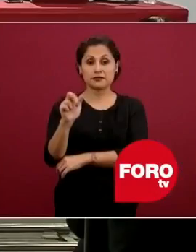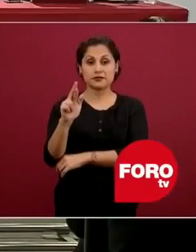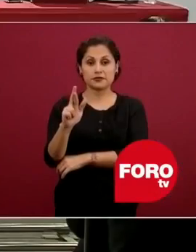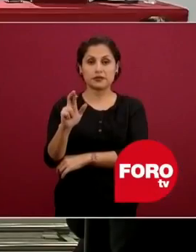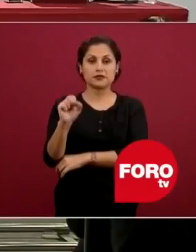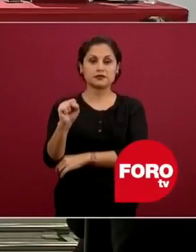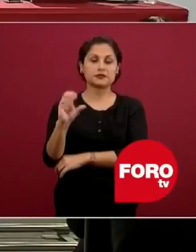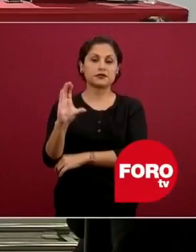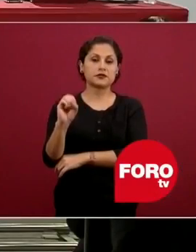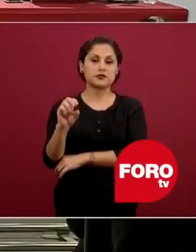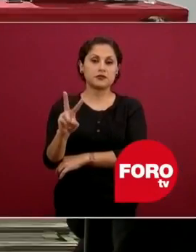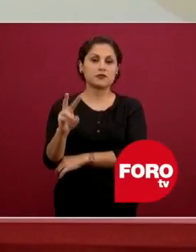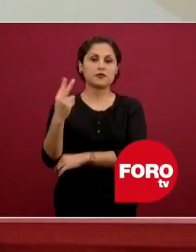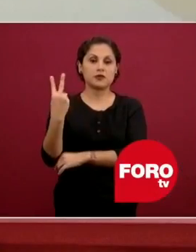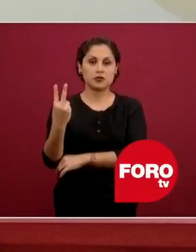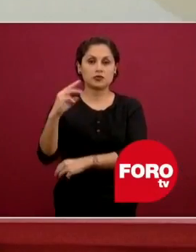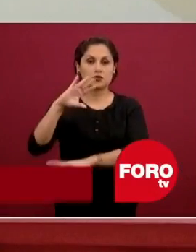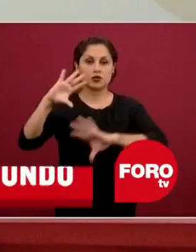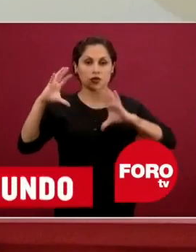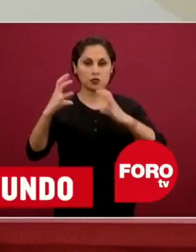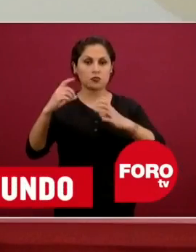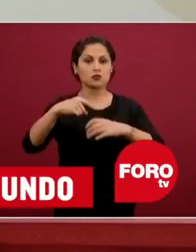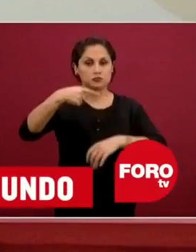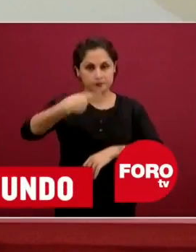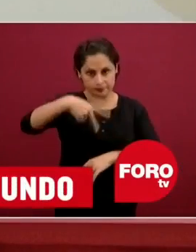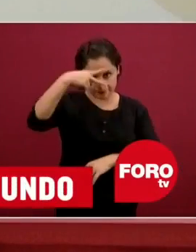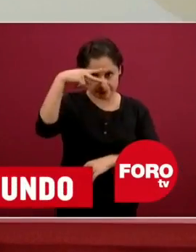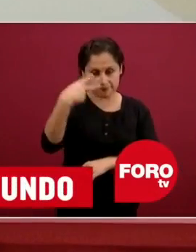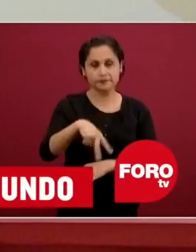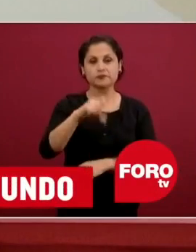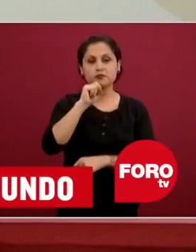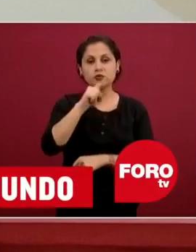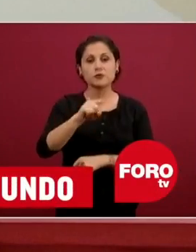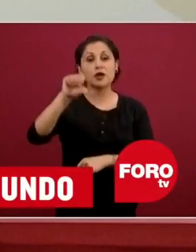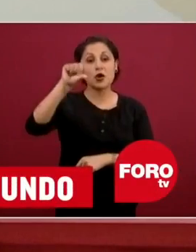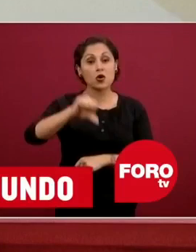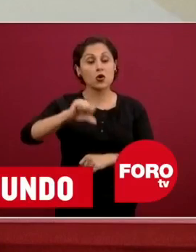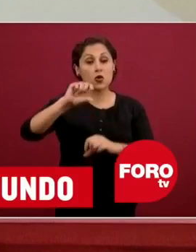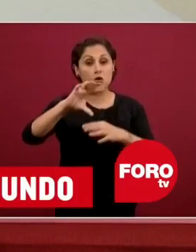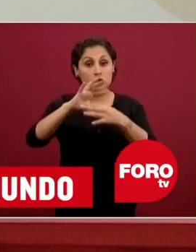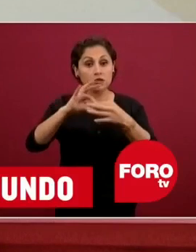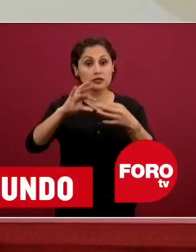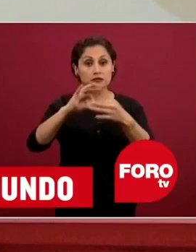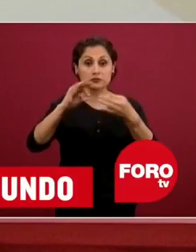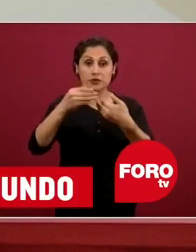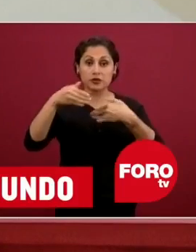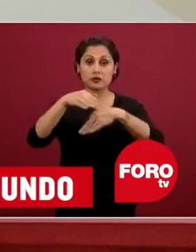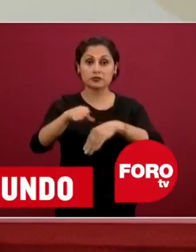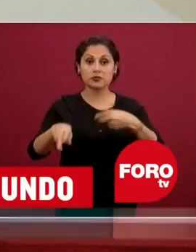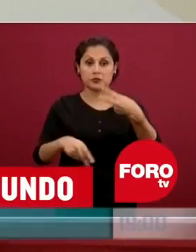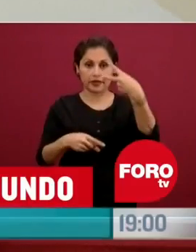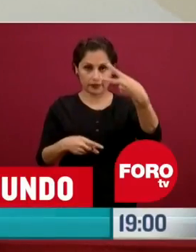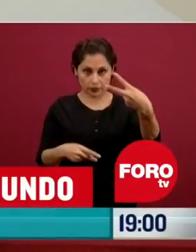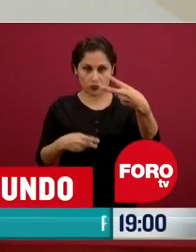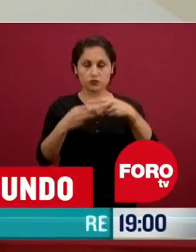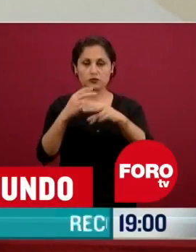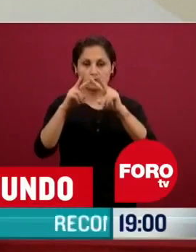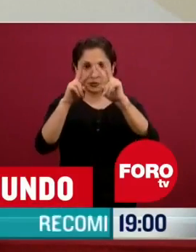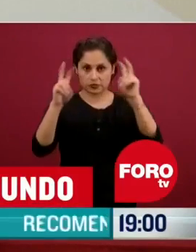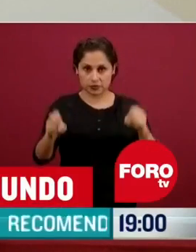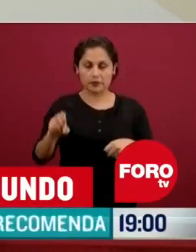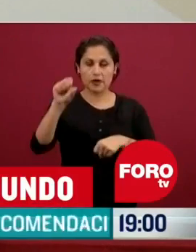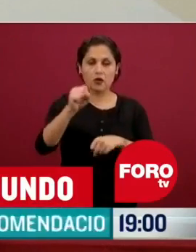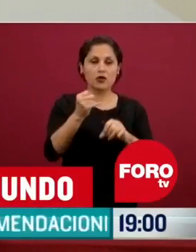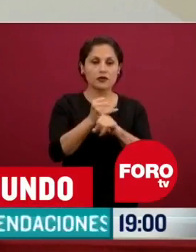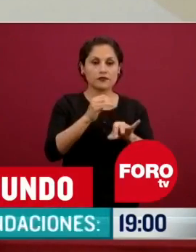Está dando inicio a la conferencia de prensa sobre la situación del COVID-19. Con ella los dejo. El primero es el informe técnico diario que presentará el doctor José